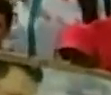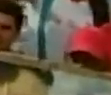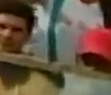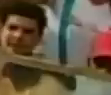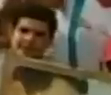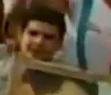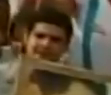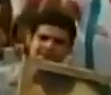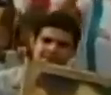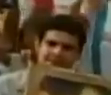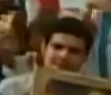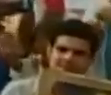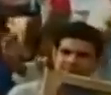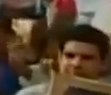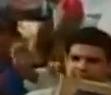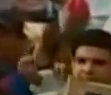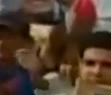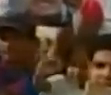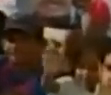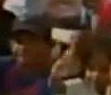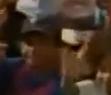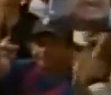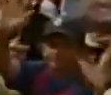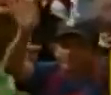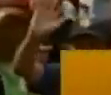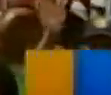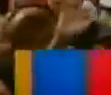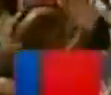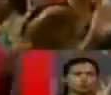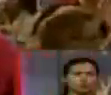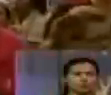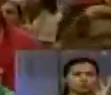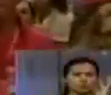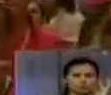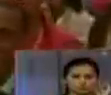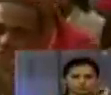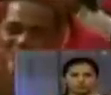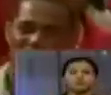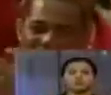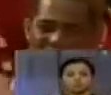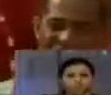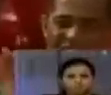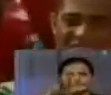Mire, profe. Además, yo aprobé.